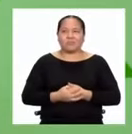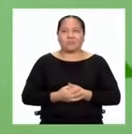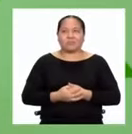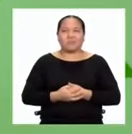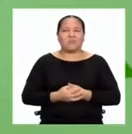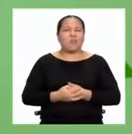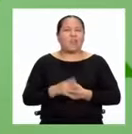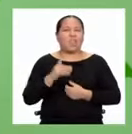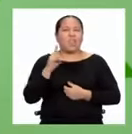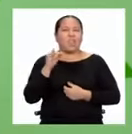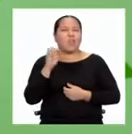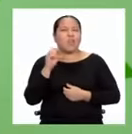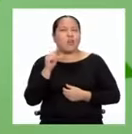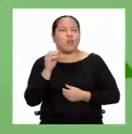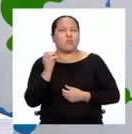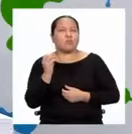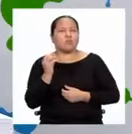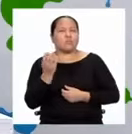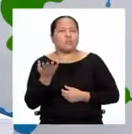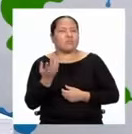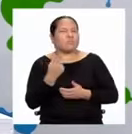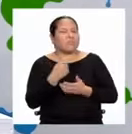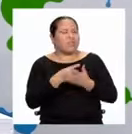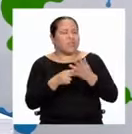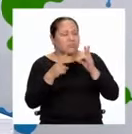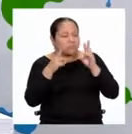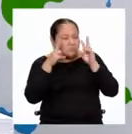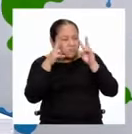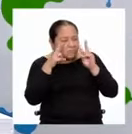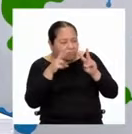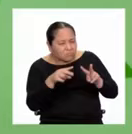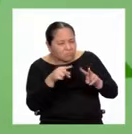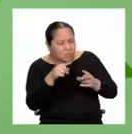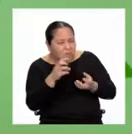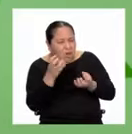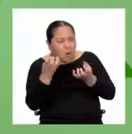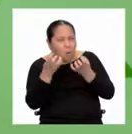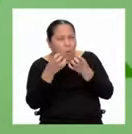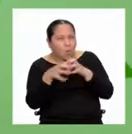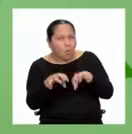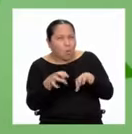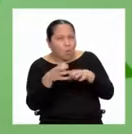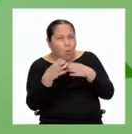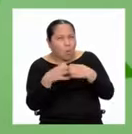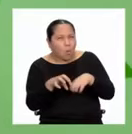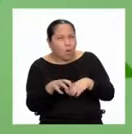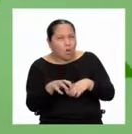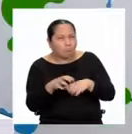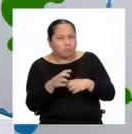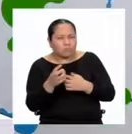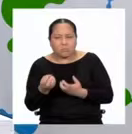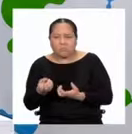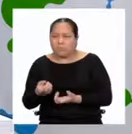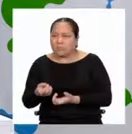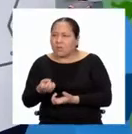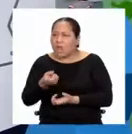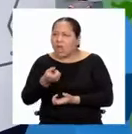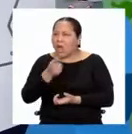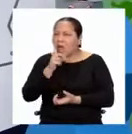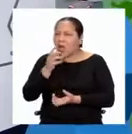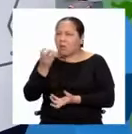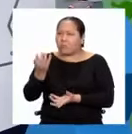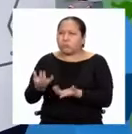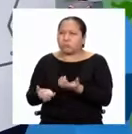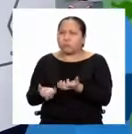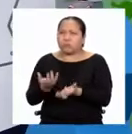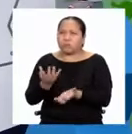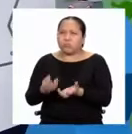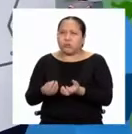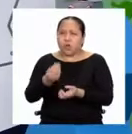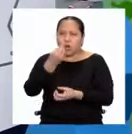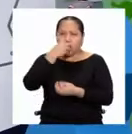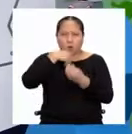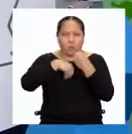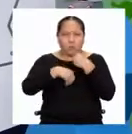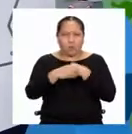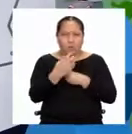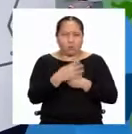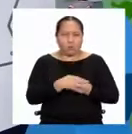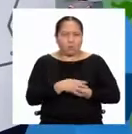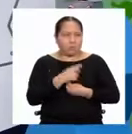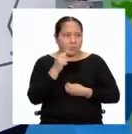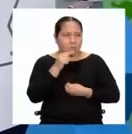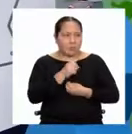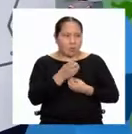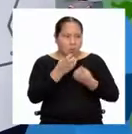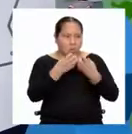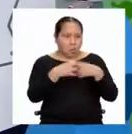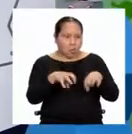Oye, Diego, ¿qué haces observando tanto ese huevo en vez de hervirlo y comerlo? ¿Qué estás hablando, cerebro? Este no es